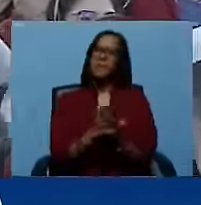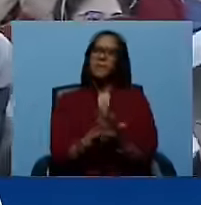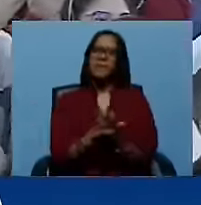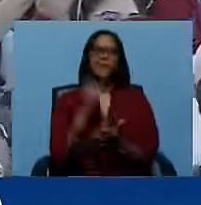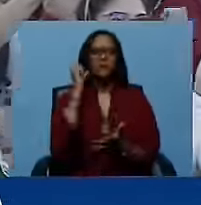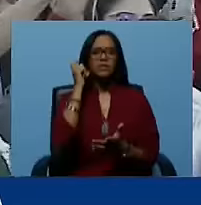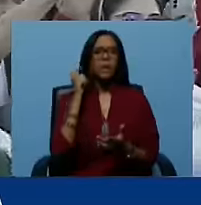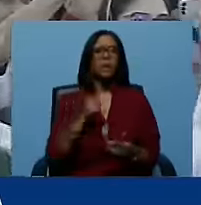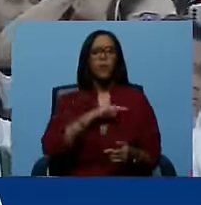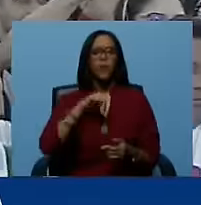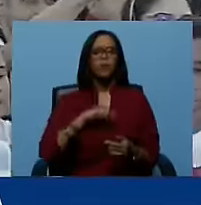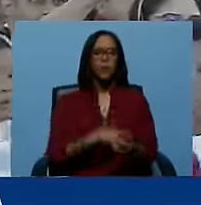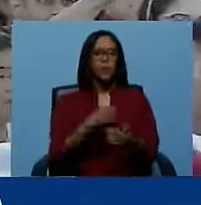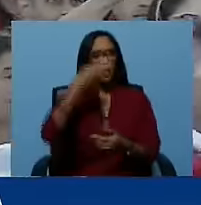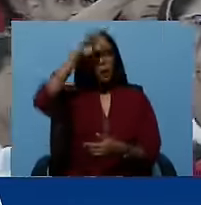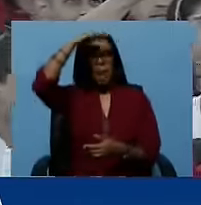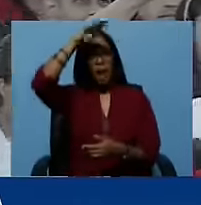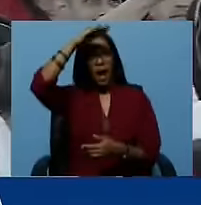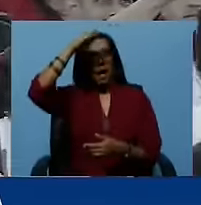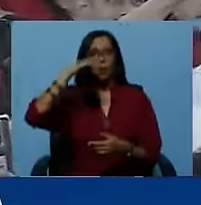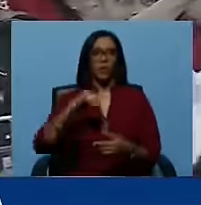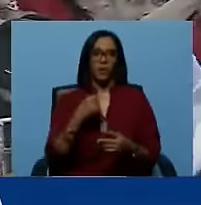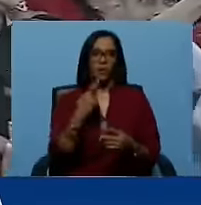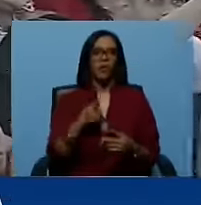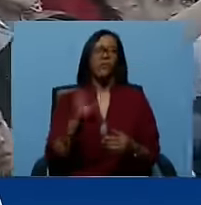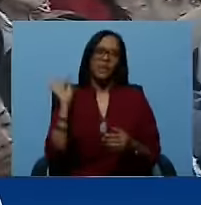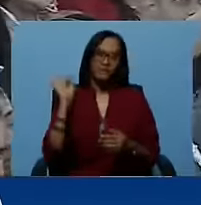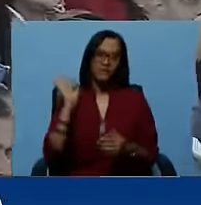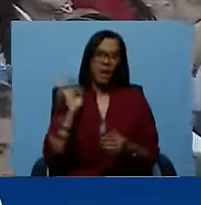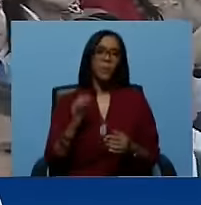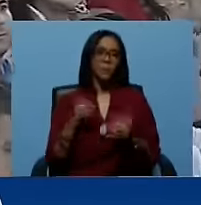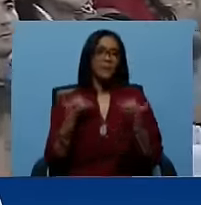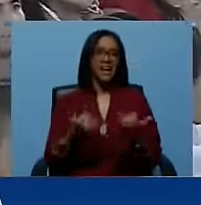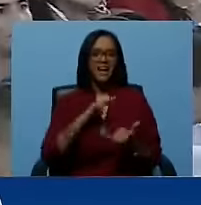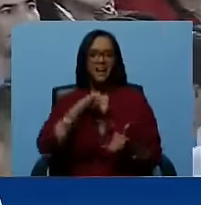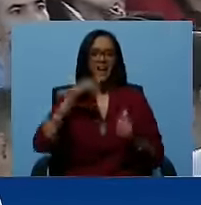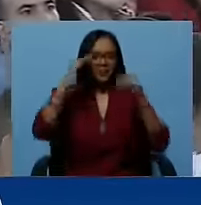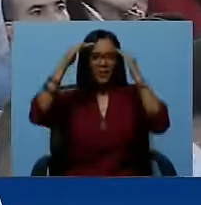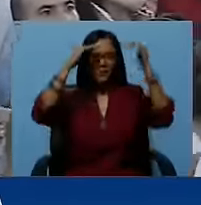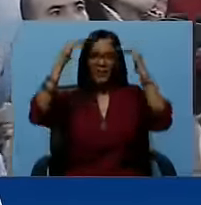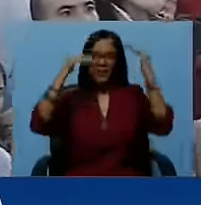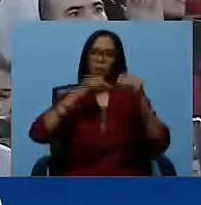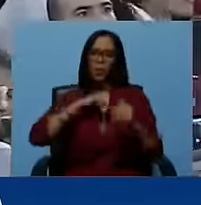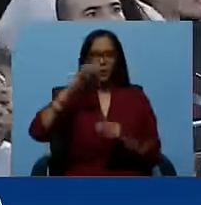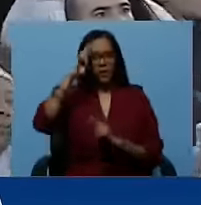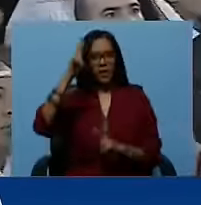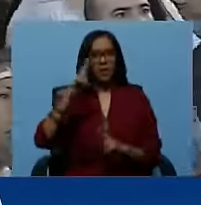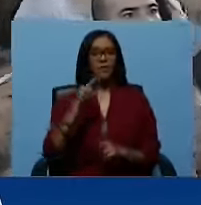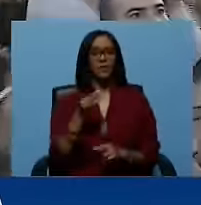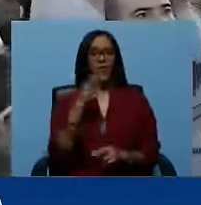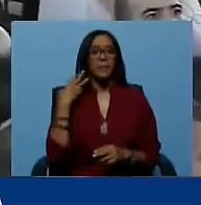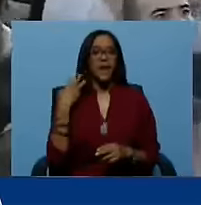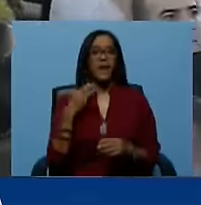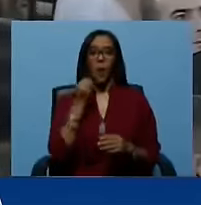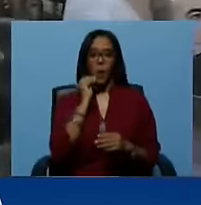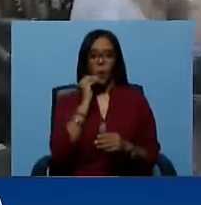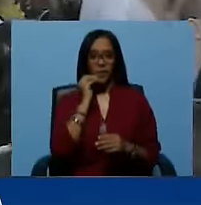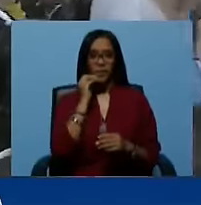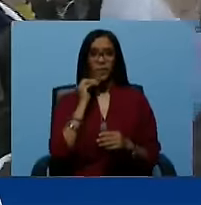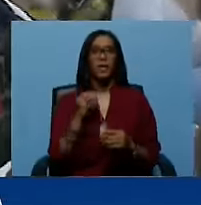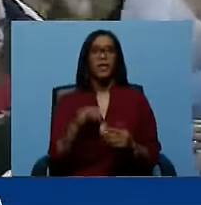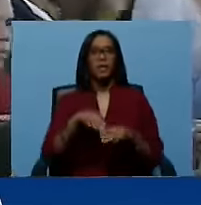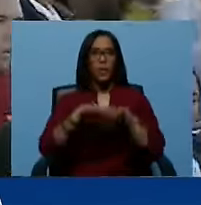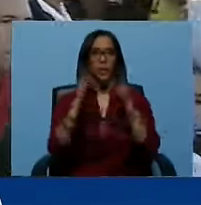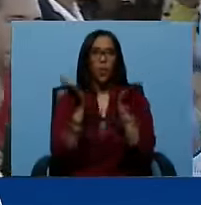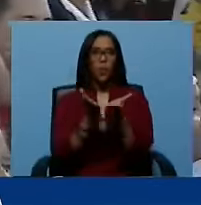escuchamos a nuestros hermanos cubanos, y con eso expresamos de una vez nuestro saludo, nuestro respeto y admiración a las juventudes del mundo que